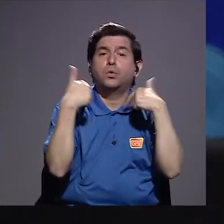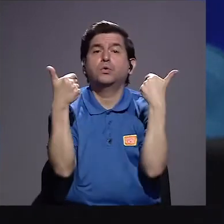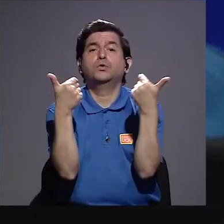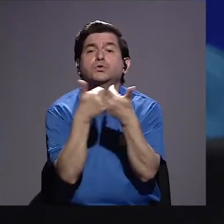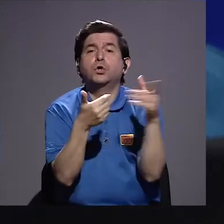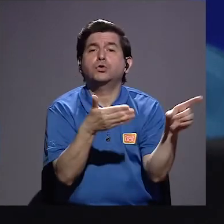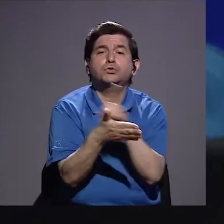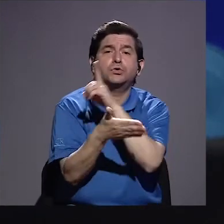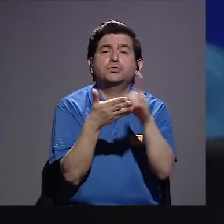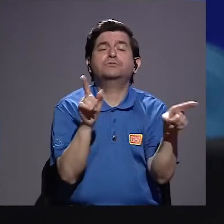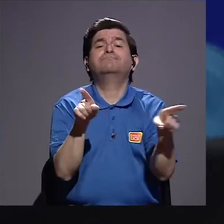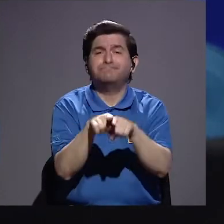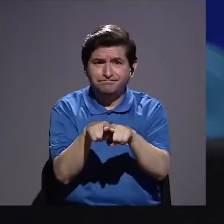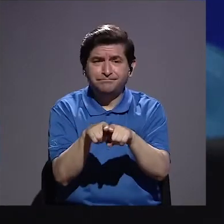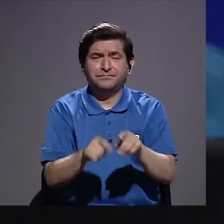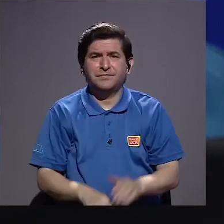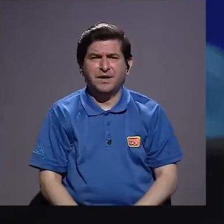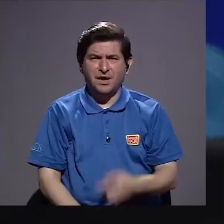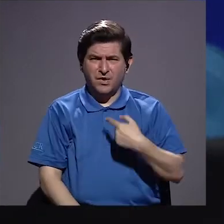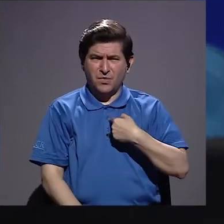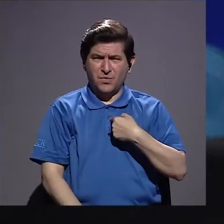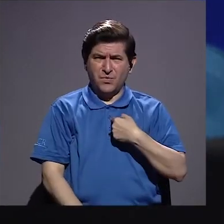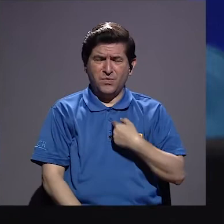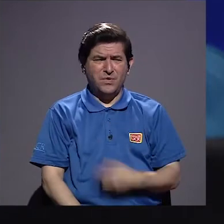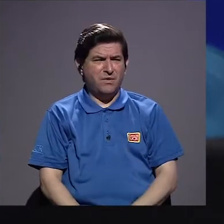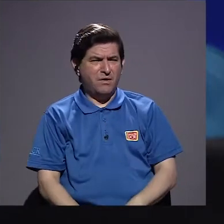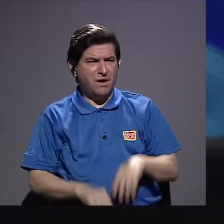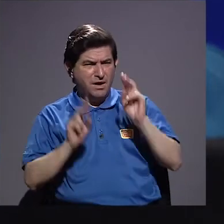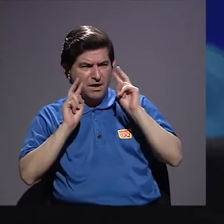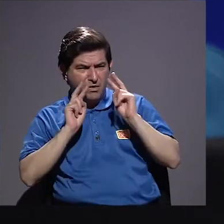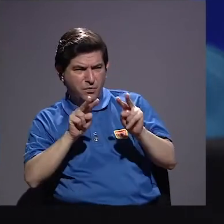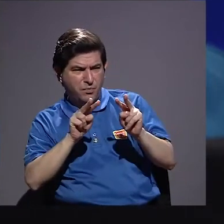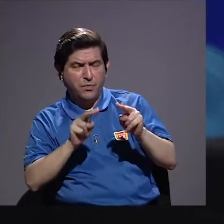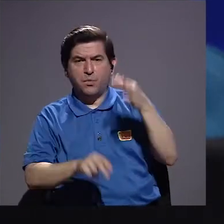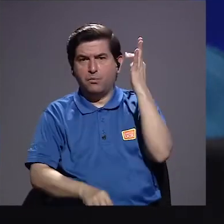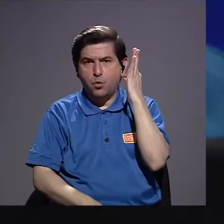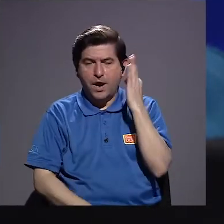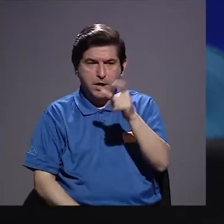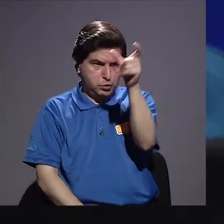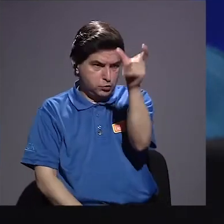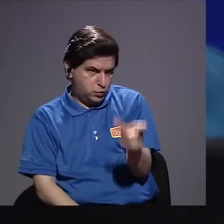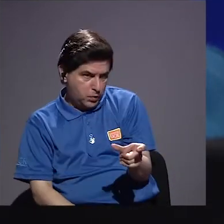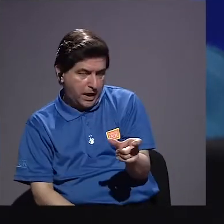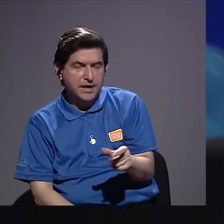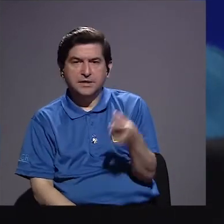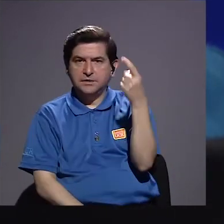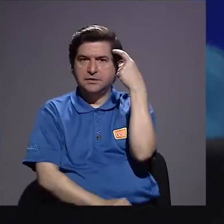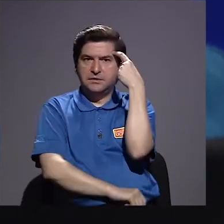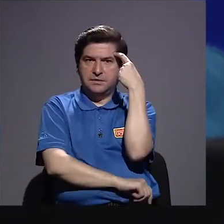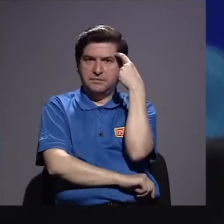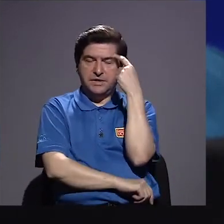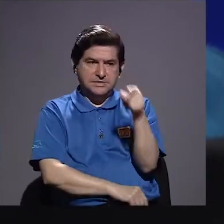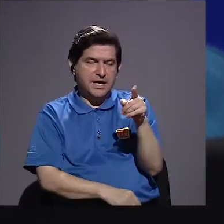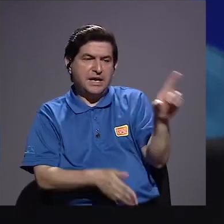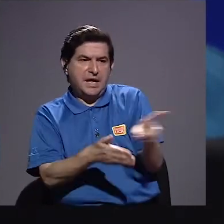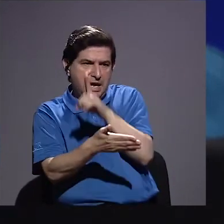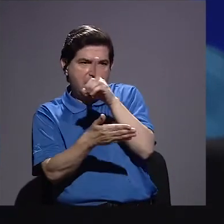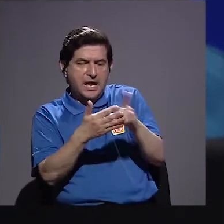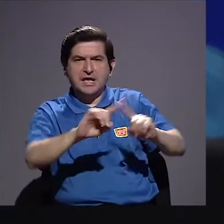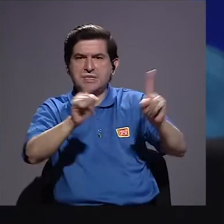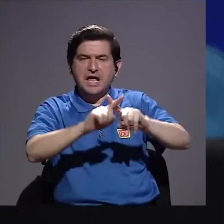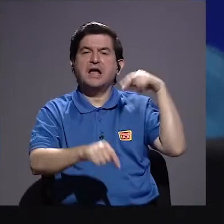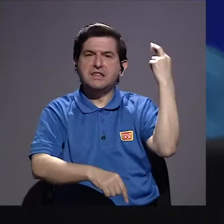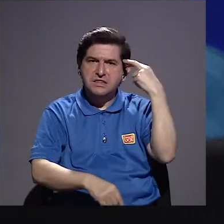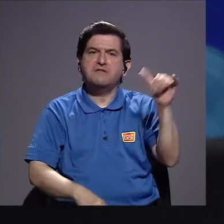los otros grupos discriminados, ¿verdad? Es que cuando tomamos a la mujer, al sujeto mujer, tenemos que tomar al sujeto mujer